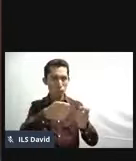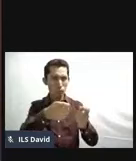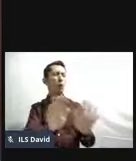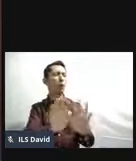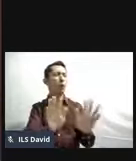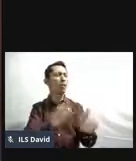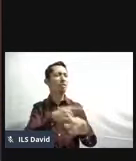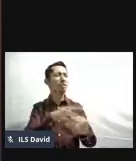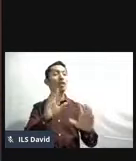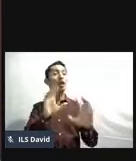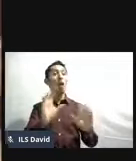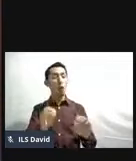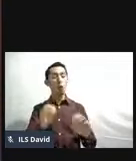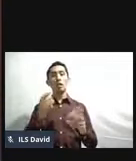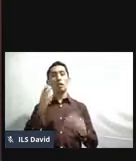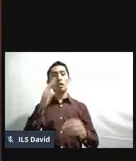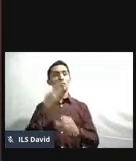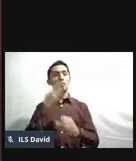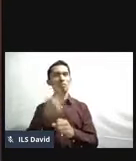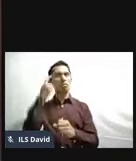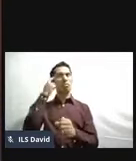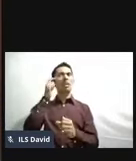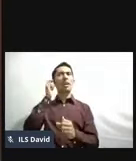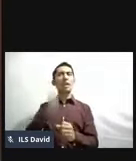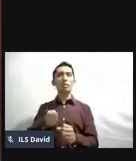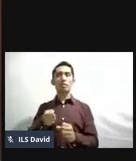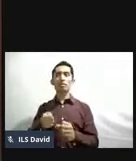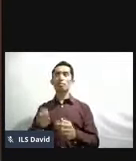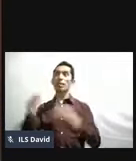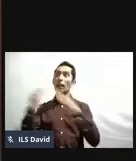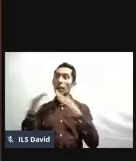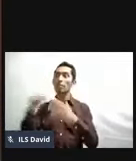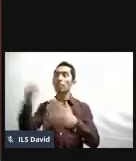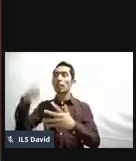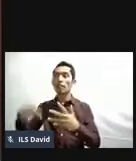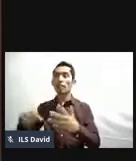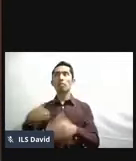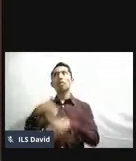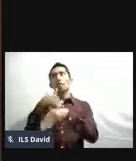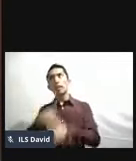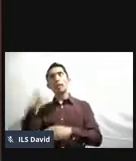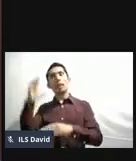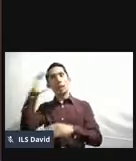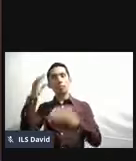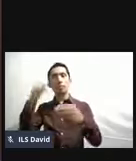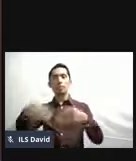realizar las actividades y o los afanes de casa, por ejemplo, tender la cama,